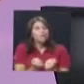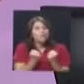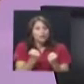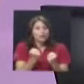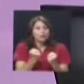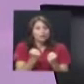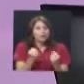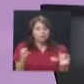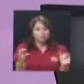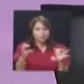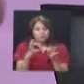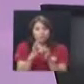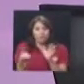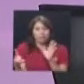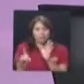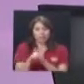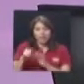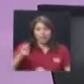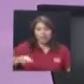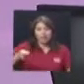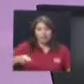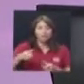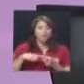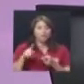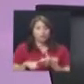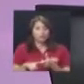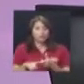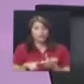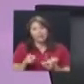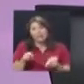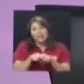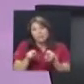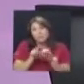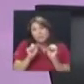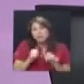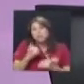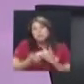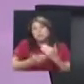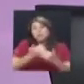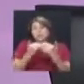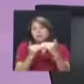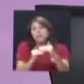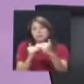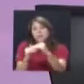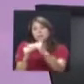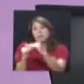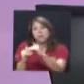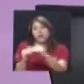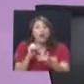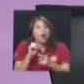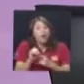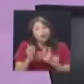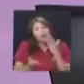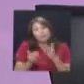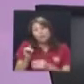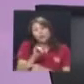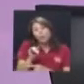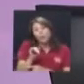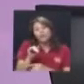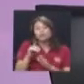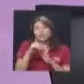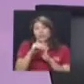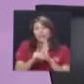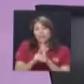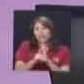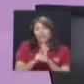del derecho entonces podría encontrarse también algunas otras limitaciones o de repente entonces como es un decreto no lo llevamos a la sala